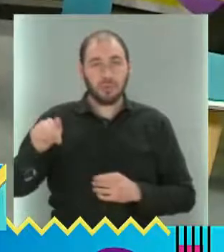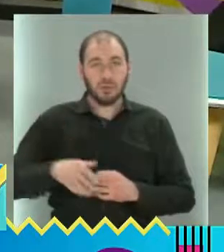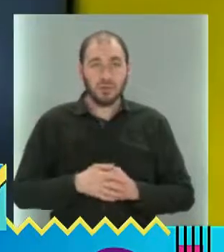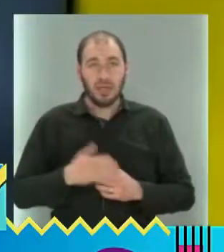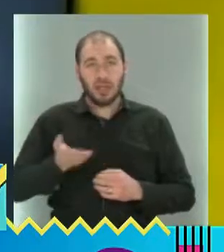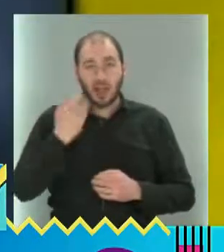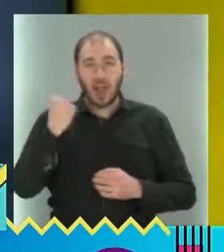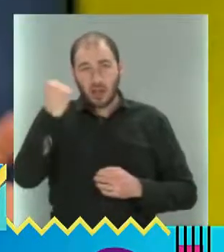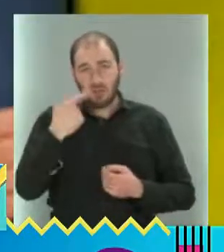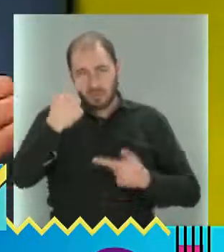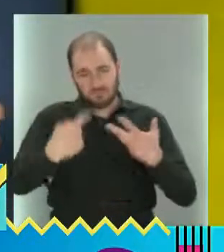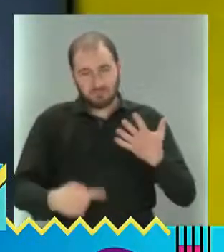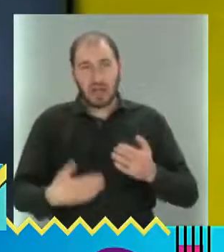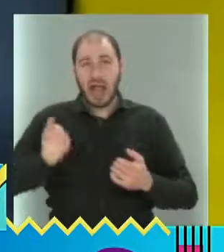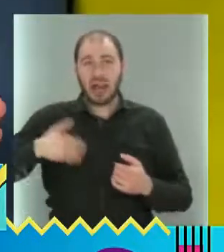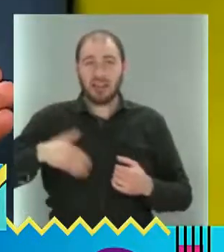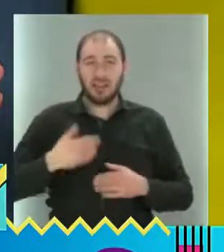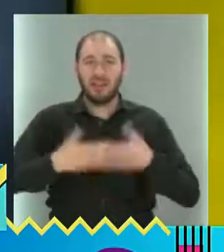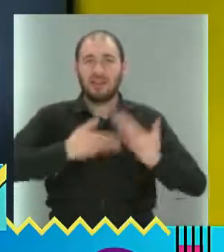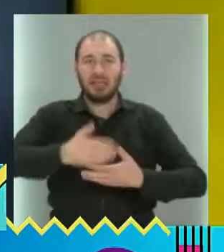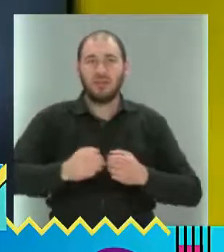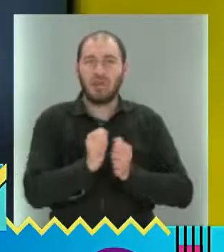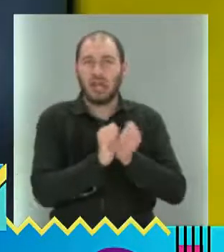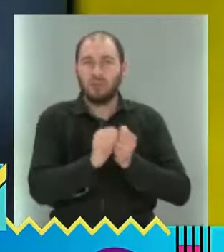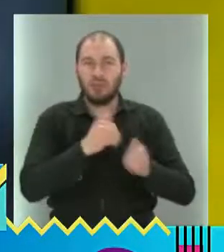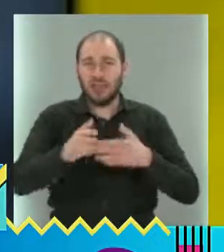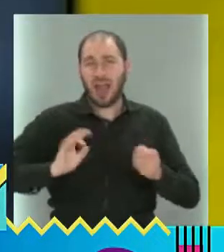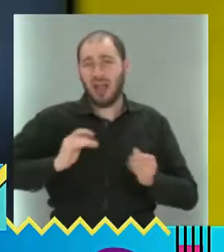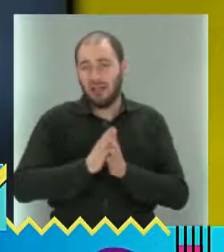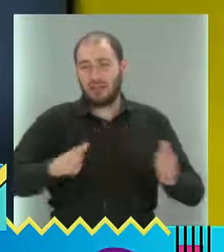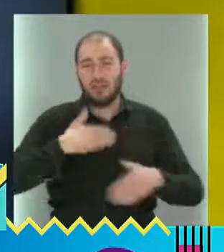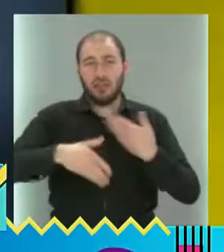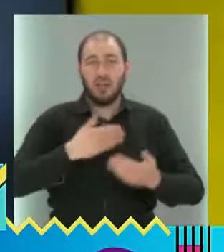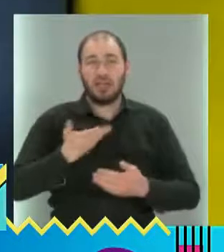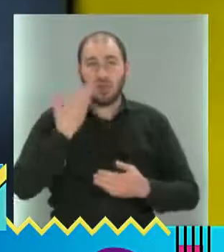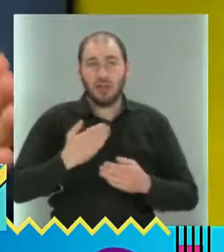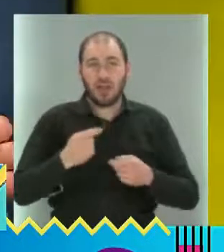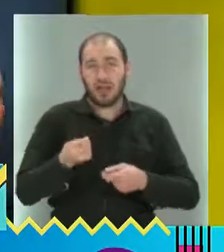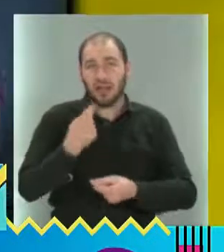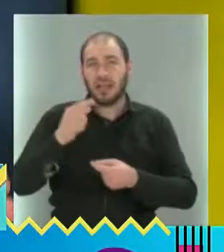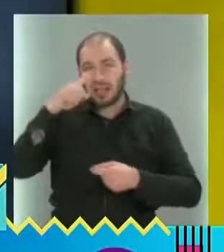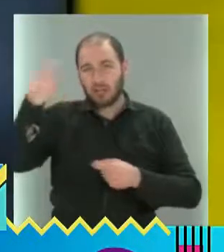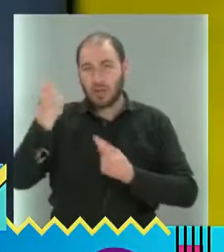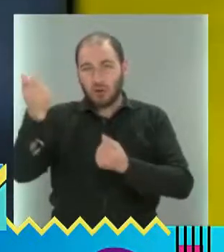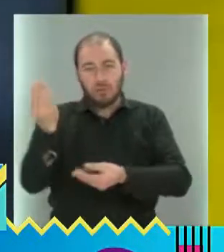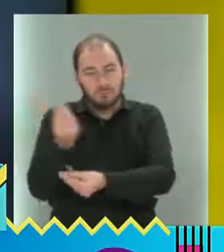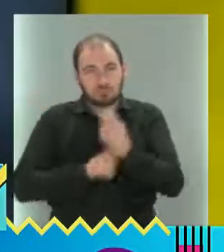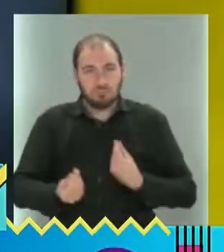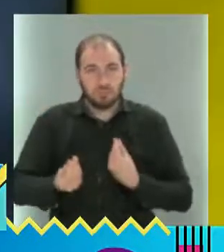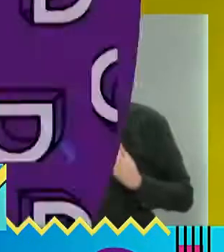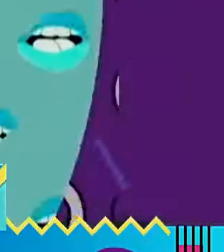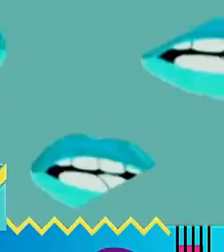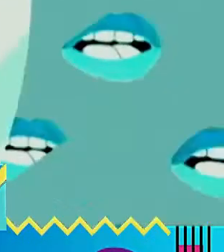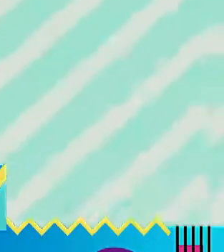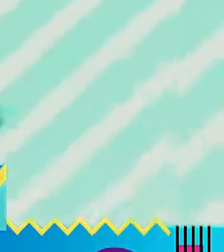teorías económicas al respecto. Argentina desarrolló su industria durante muchos años en una teoría de la sustitución de importaciones. Bueno, hay una